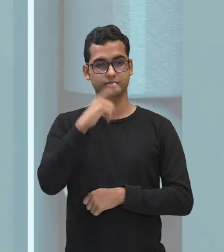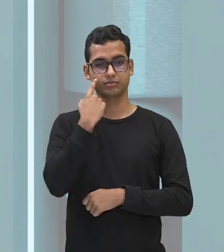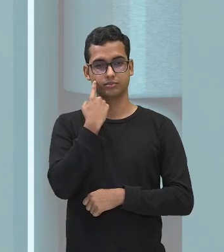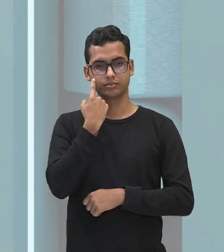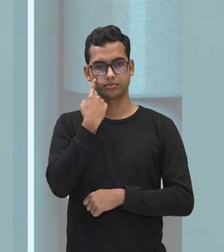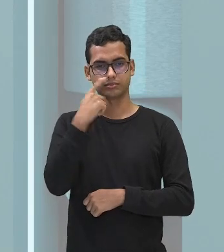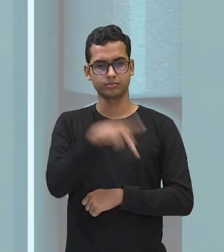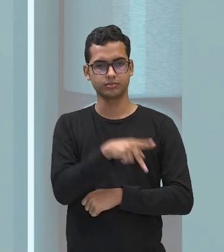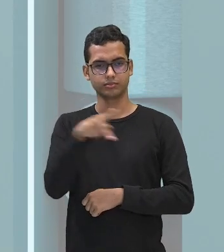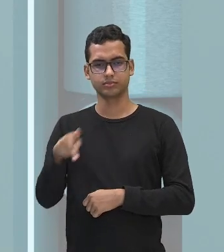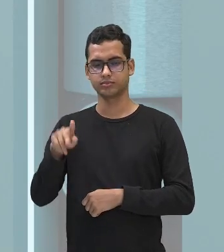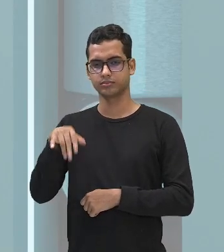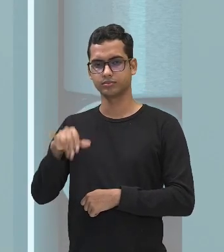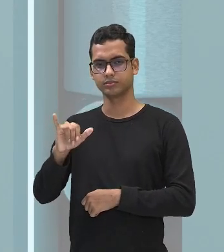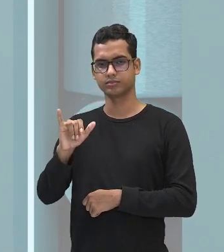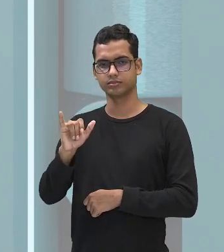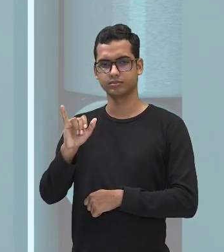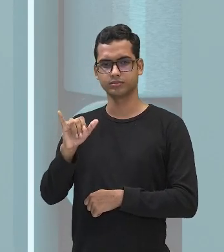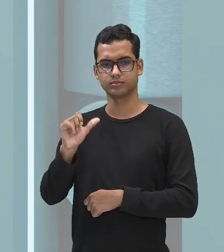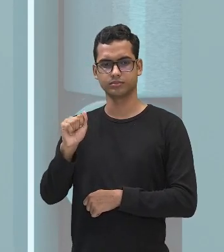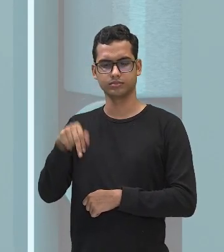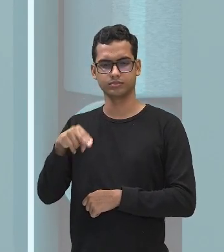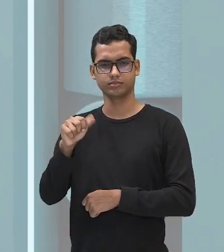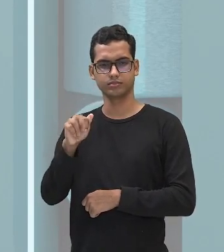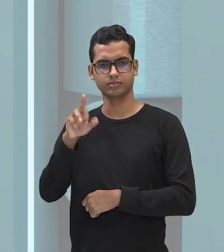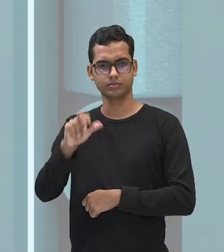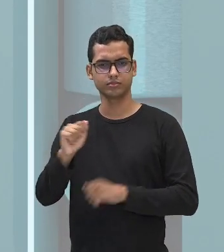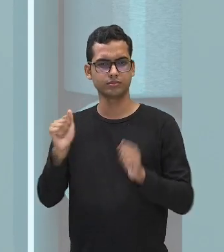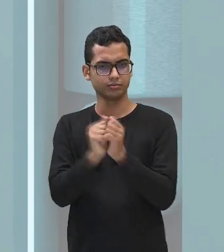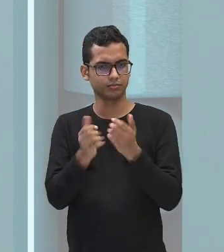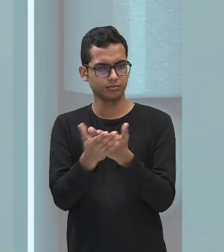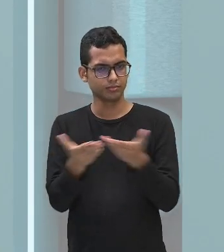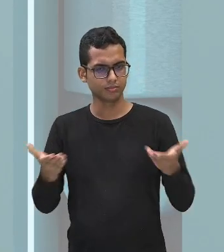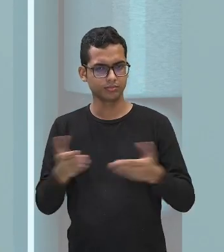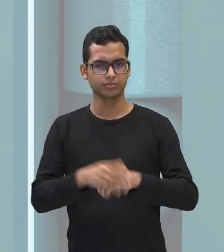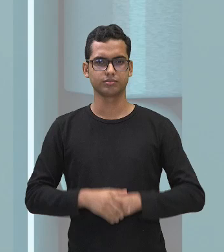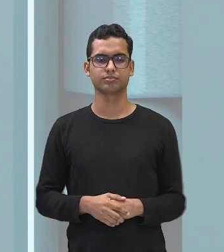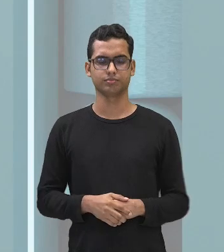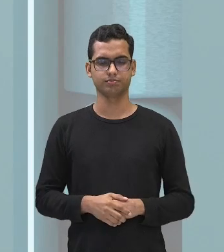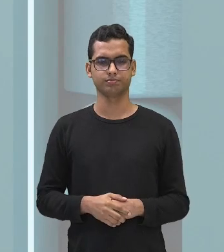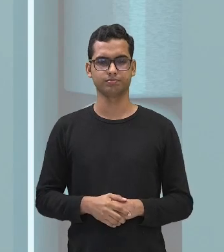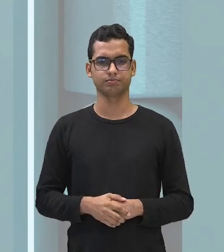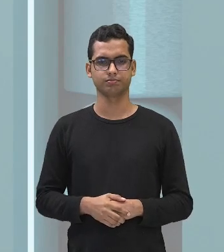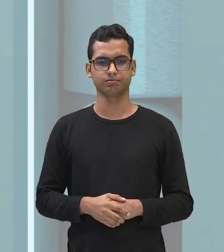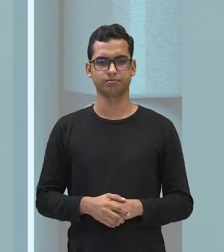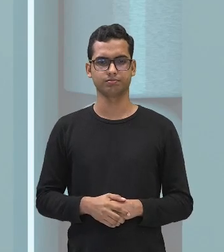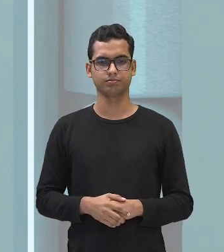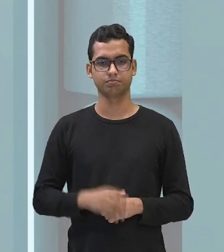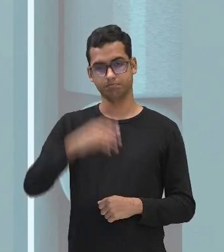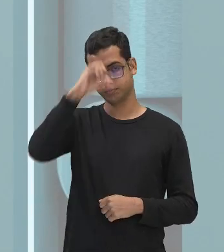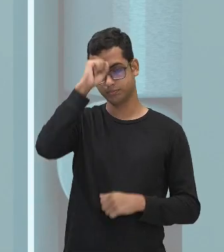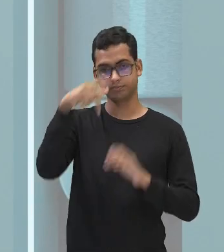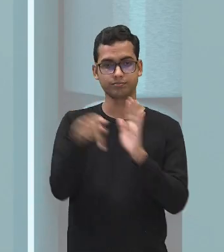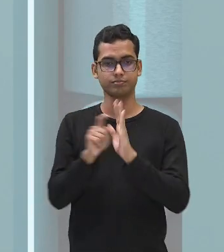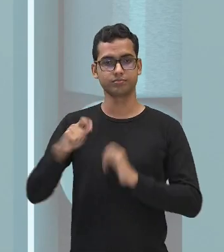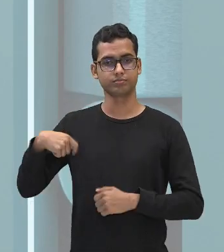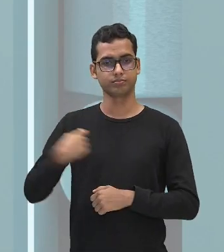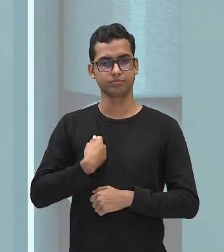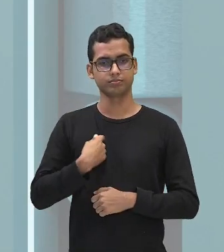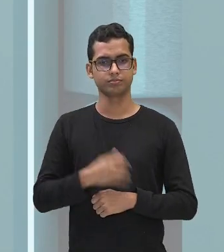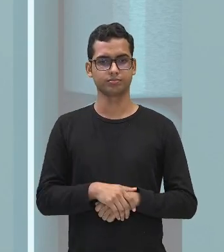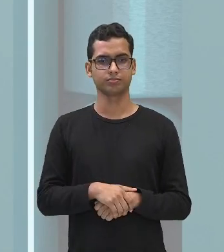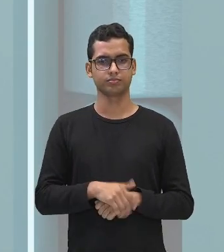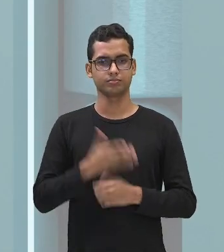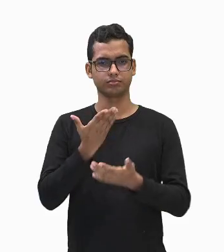maestra Ianara Camus y estaré aquí con vosotros, os ayudando a aprender el español. Agora, classe